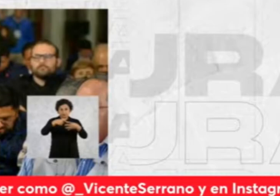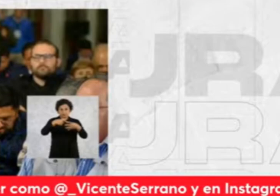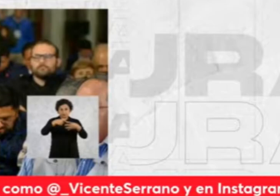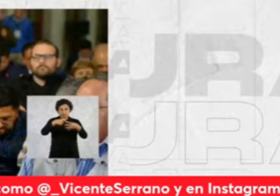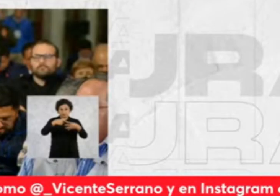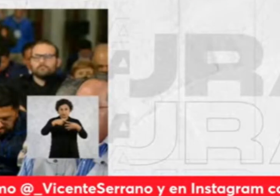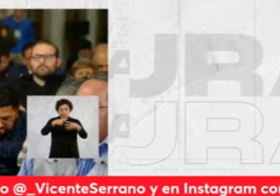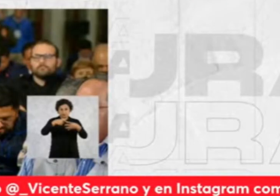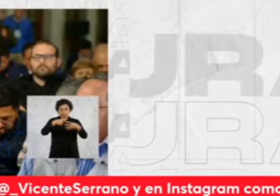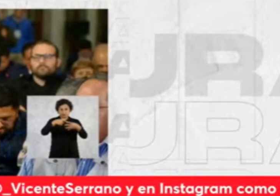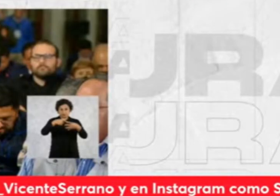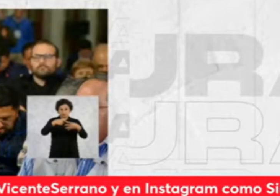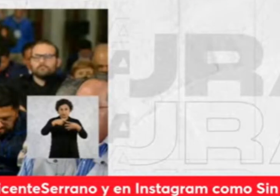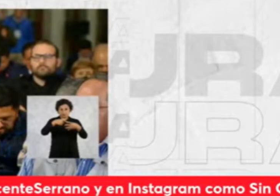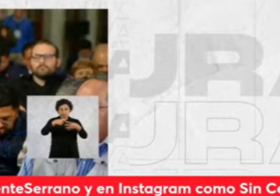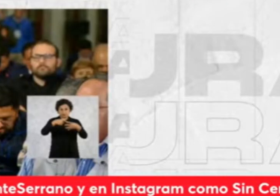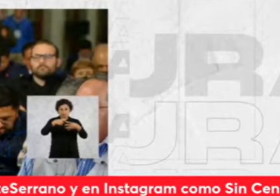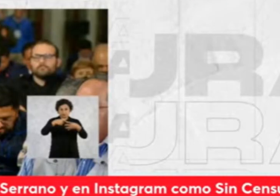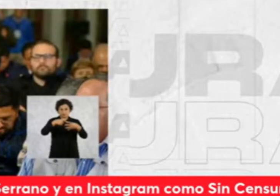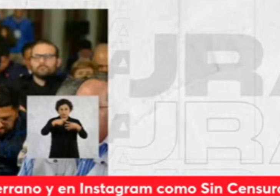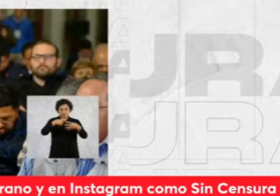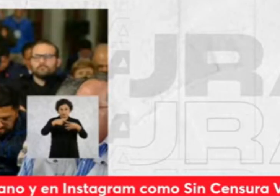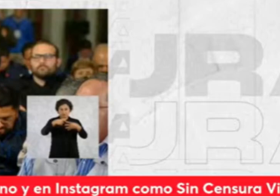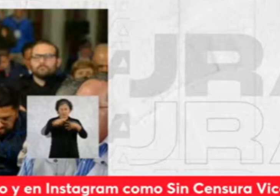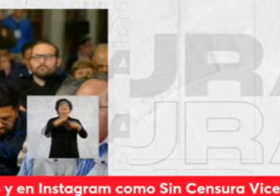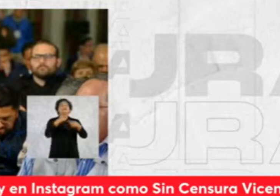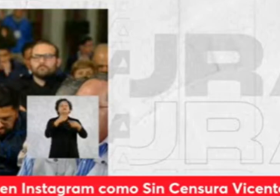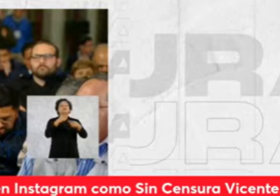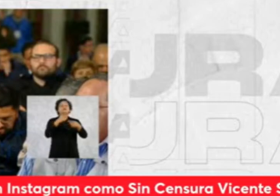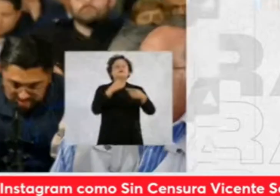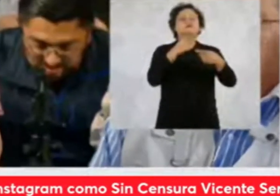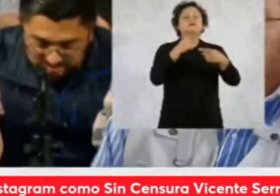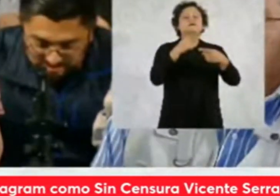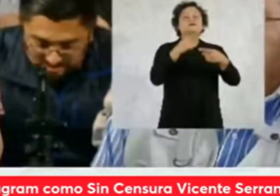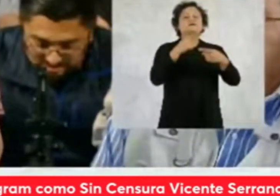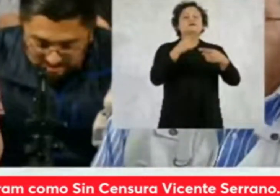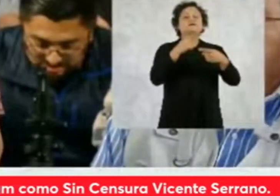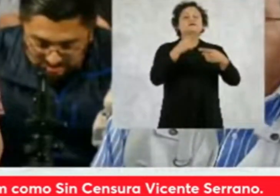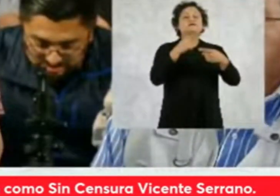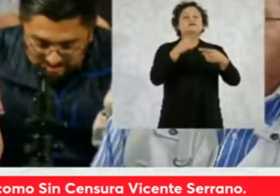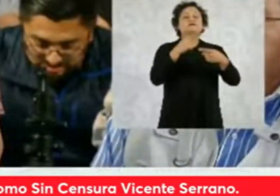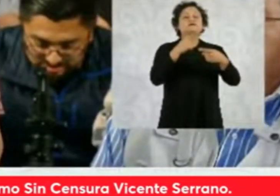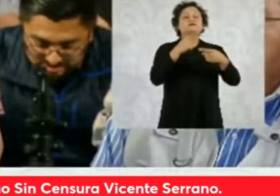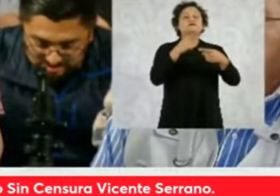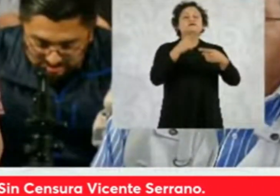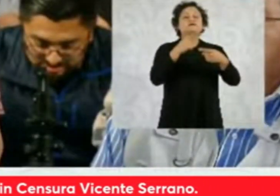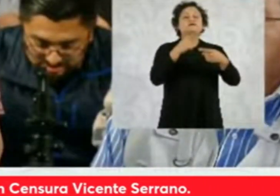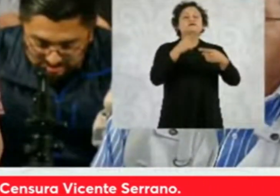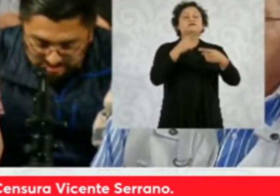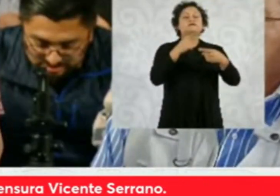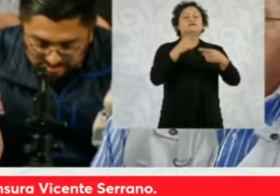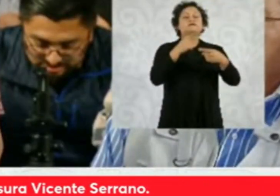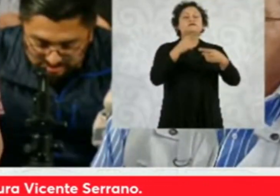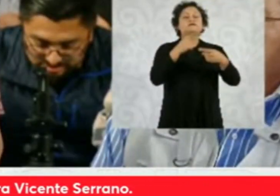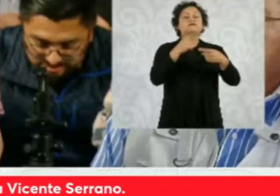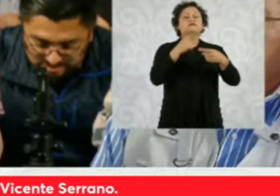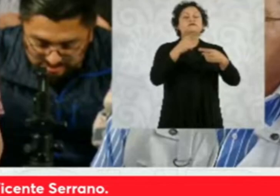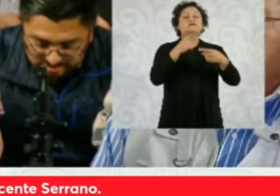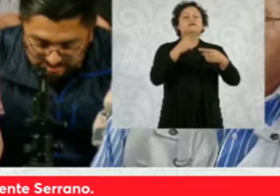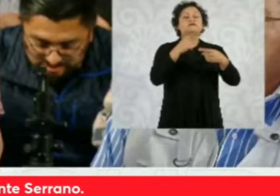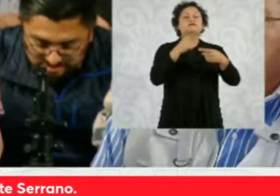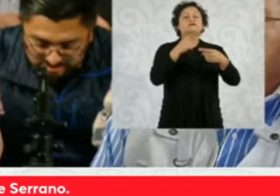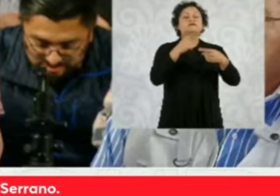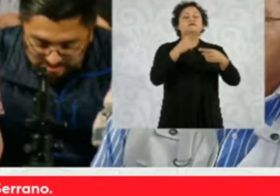ahí, haz de cuenta que el momento en el que Neil Armstrong pone un pie por primera vez en la superficie